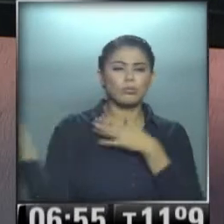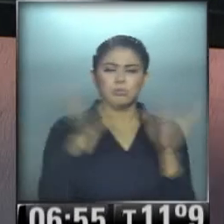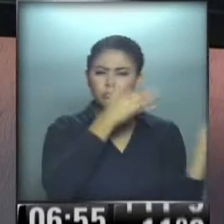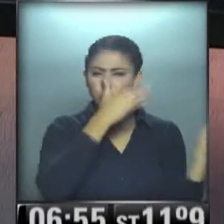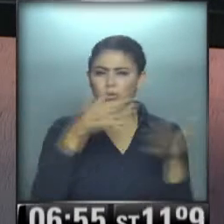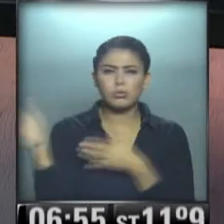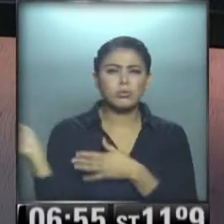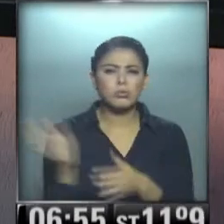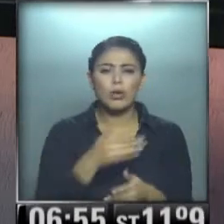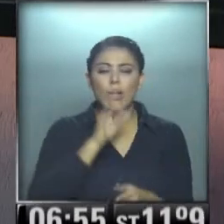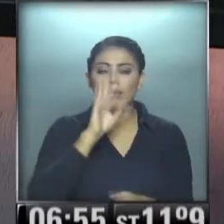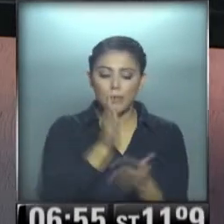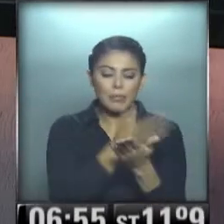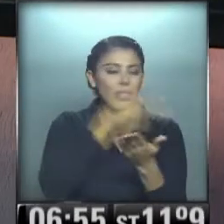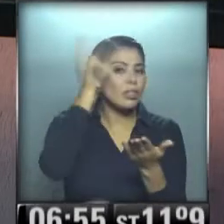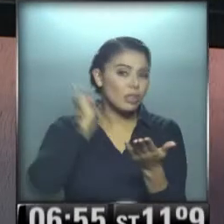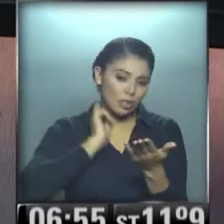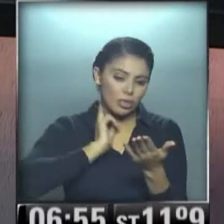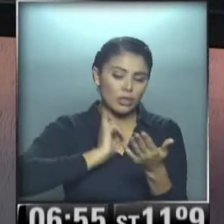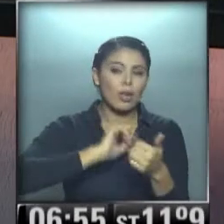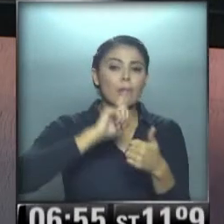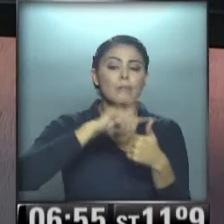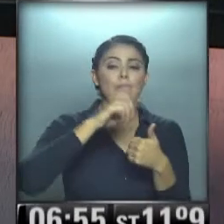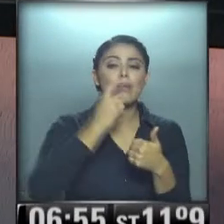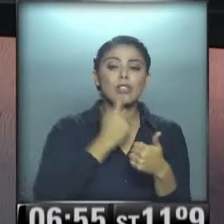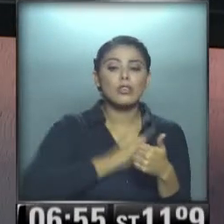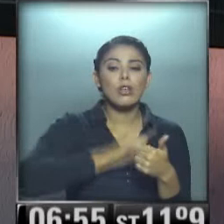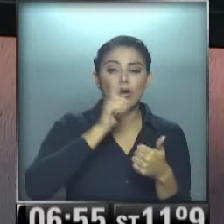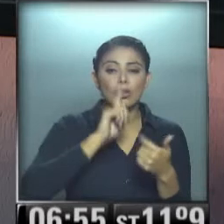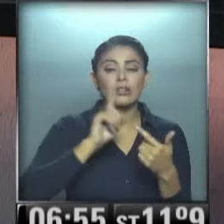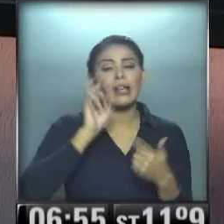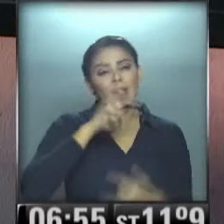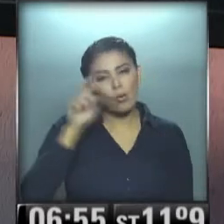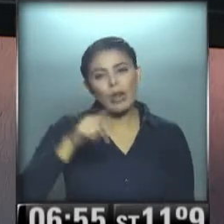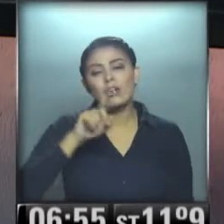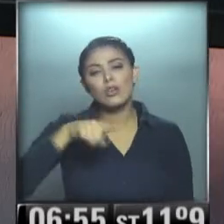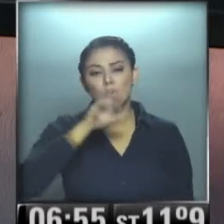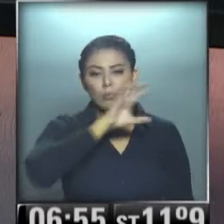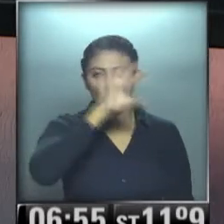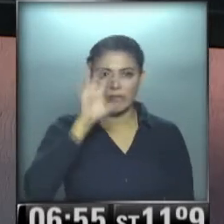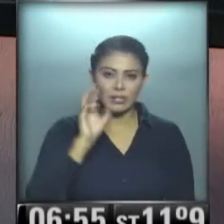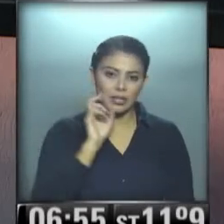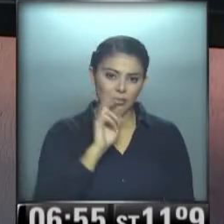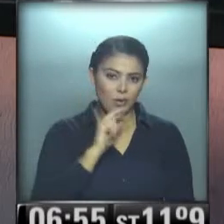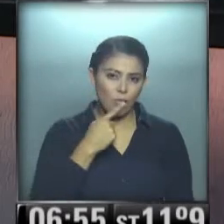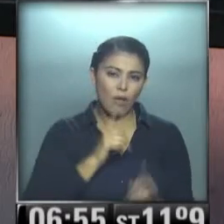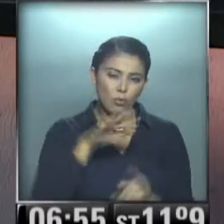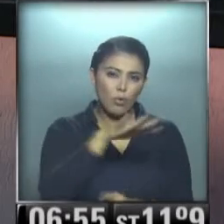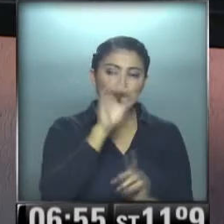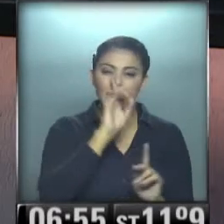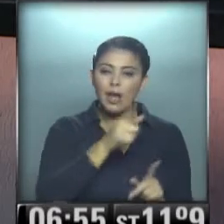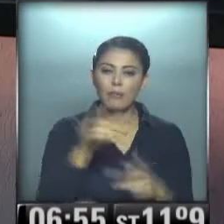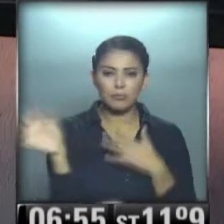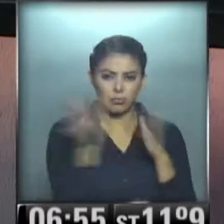el día de hoy en la precordillera de Mendoza, del norte de Neuquén y también de algunos sectores de la provincia de San Juan. Vamos a compartir, Cari,